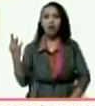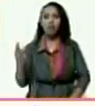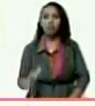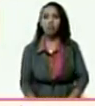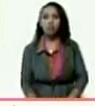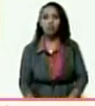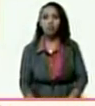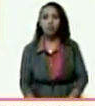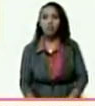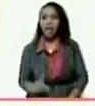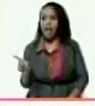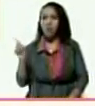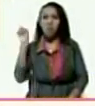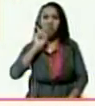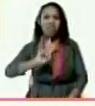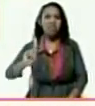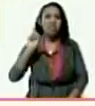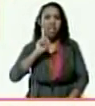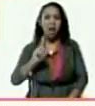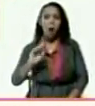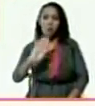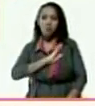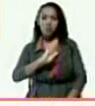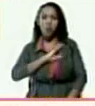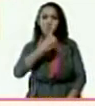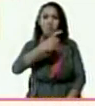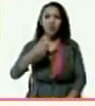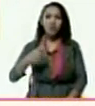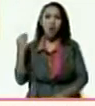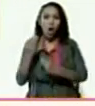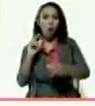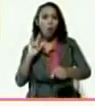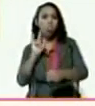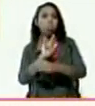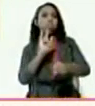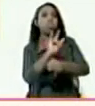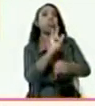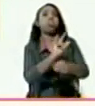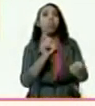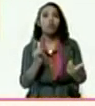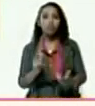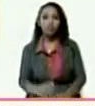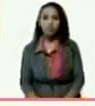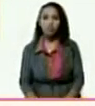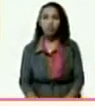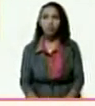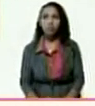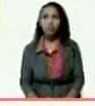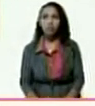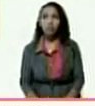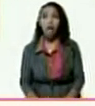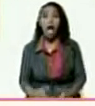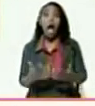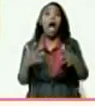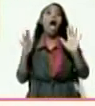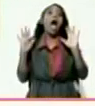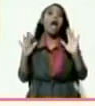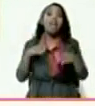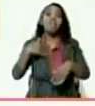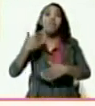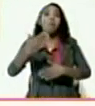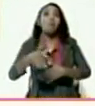como mienten o tratan de engañar a su propia gente. A su propia gente. Ah, y después salen a echarle la